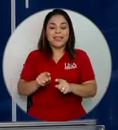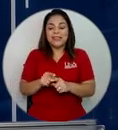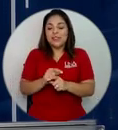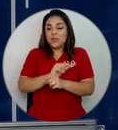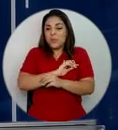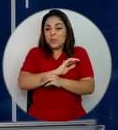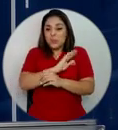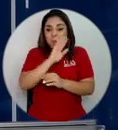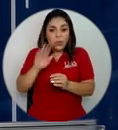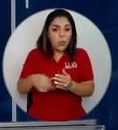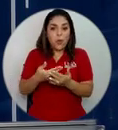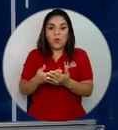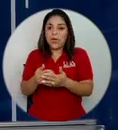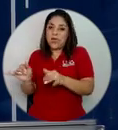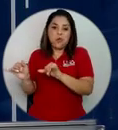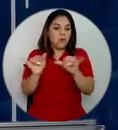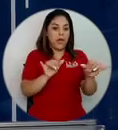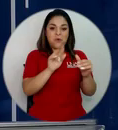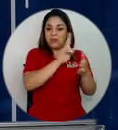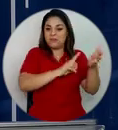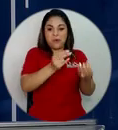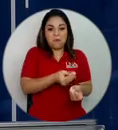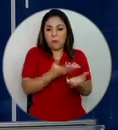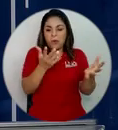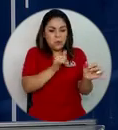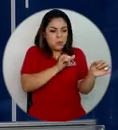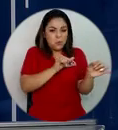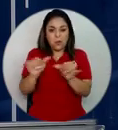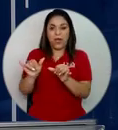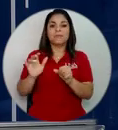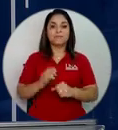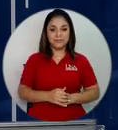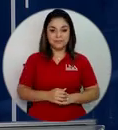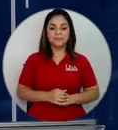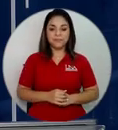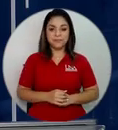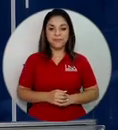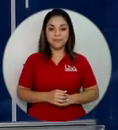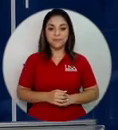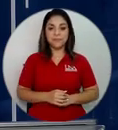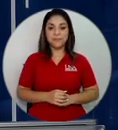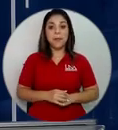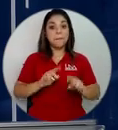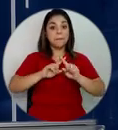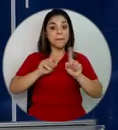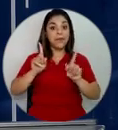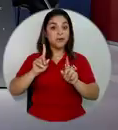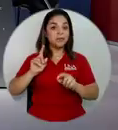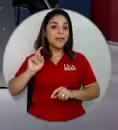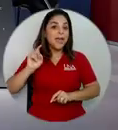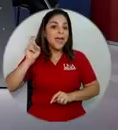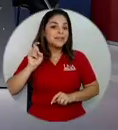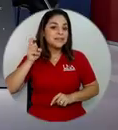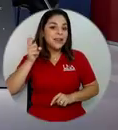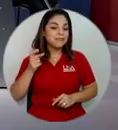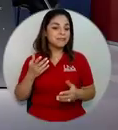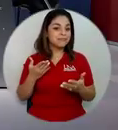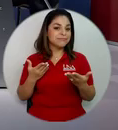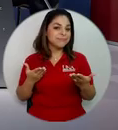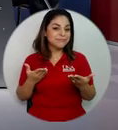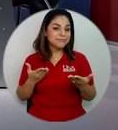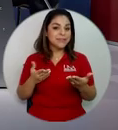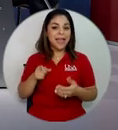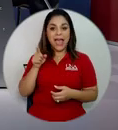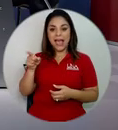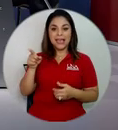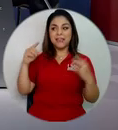todo lo que uno podría creer que pasa en un campus de una universidad pública en el país, claro, con el plus o la extra, ¿verdad?,